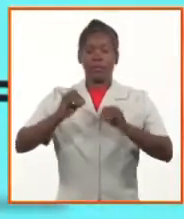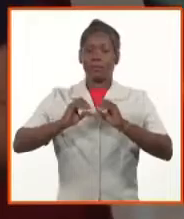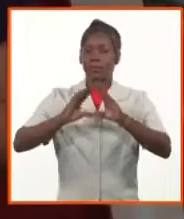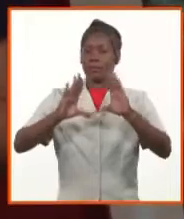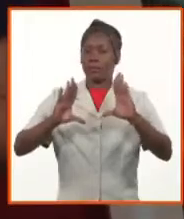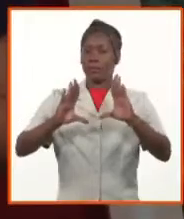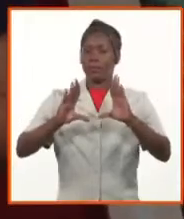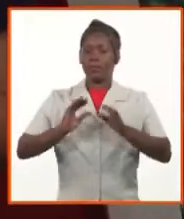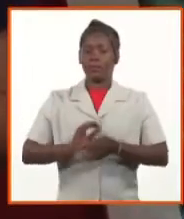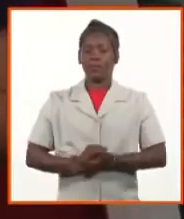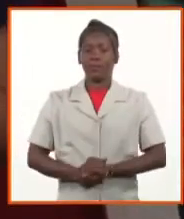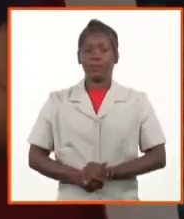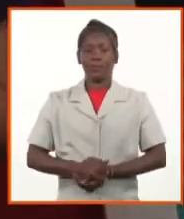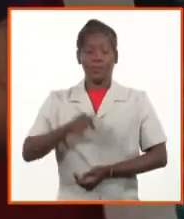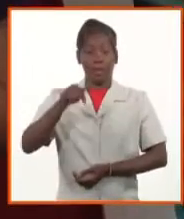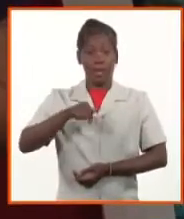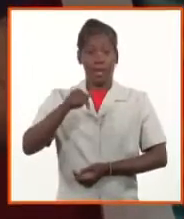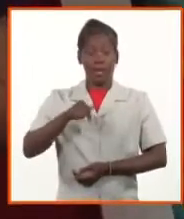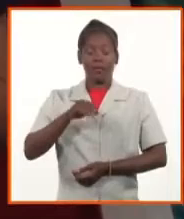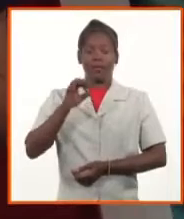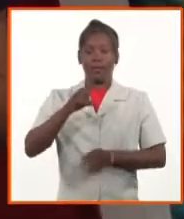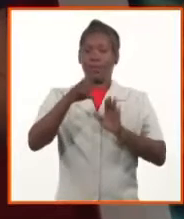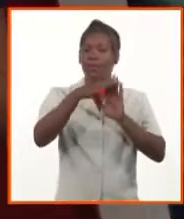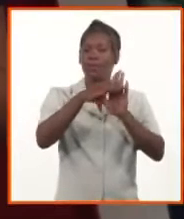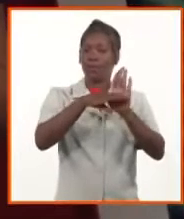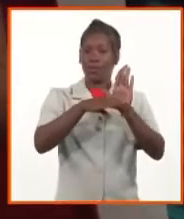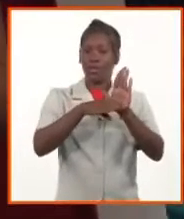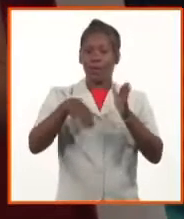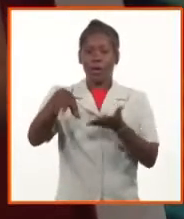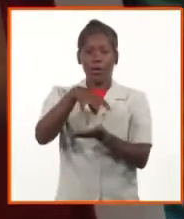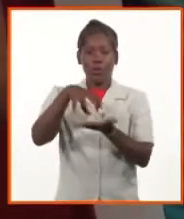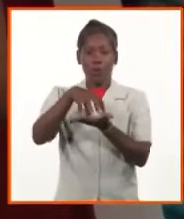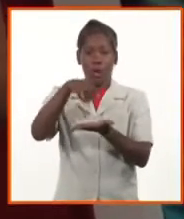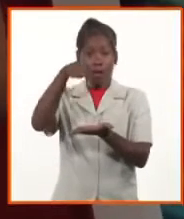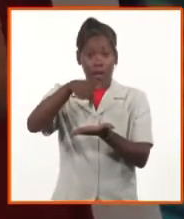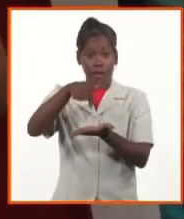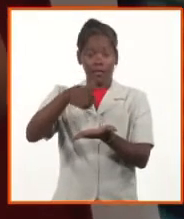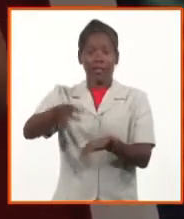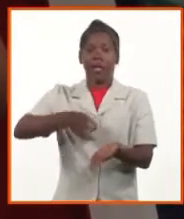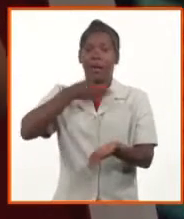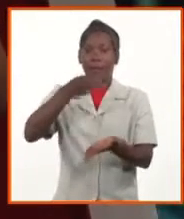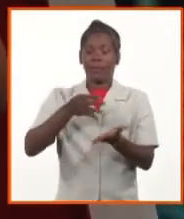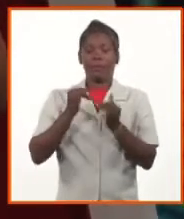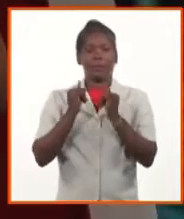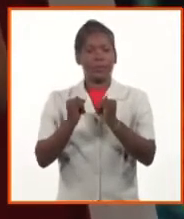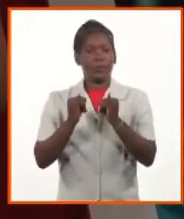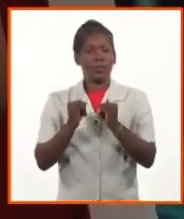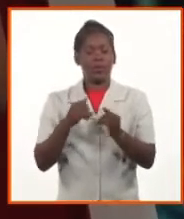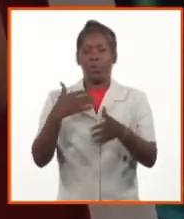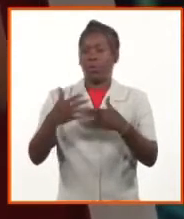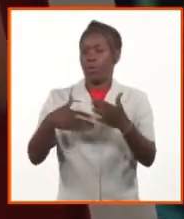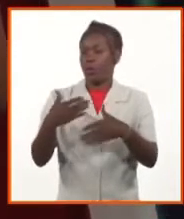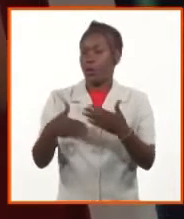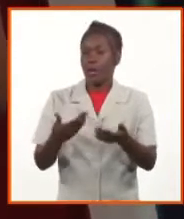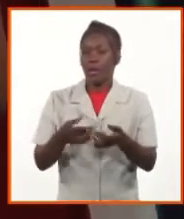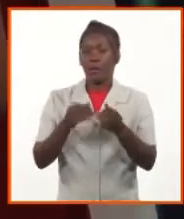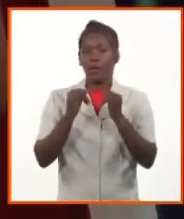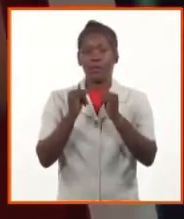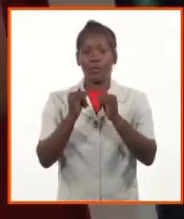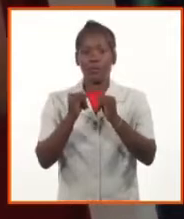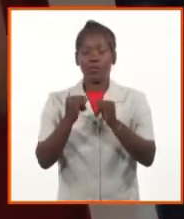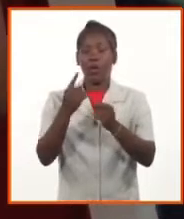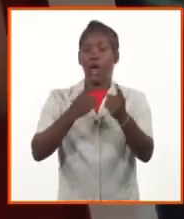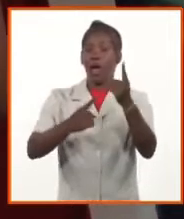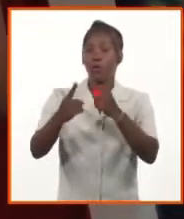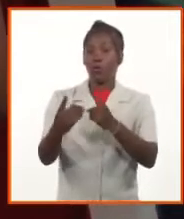Internacional. Esto es Con Filo, un espacio para mostrar con todos sus matices las noticias, los hechos, las matrices de opinión que circulan en